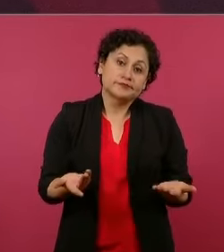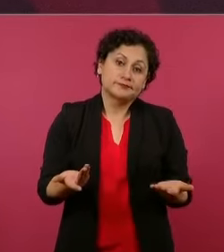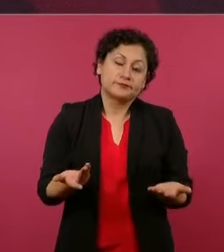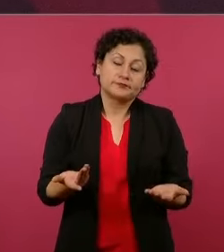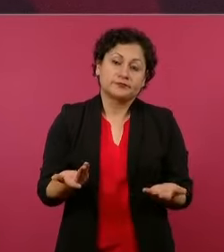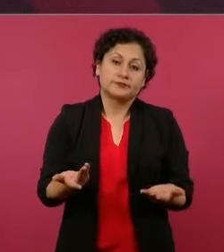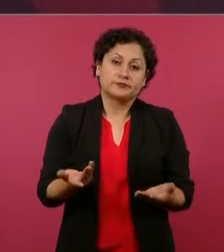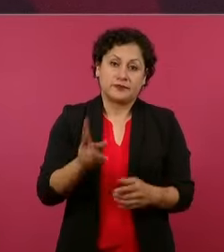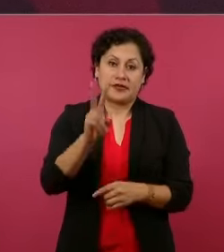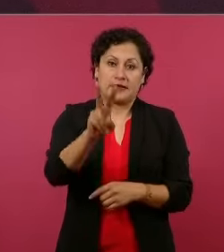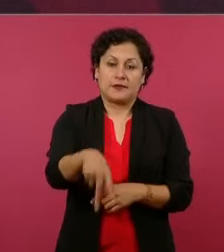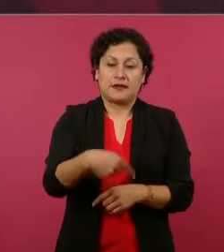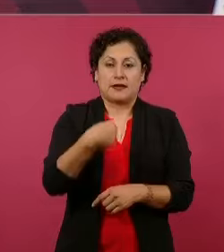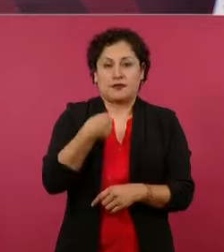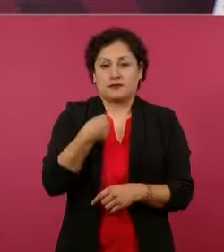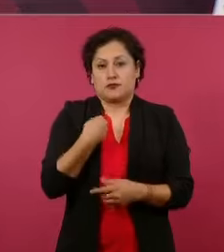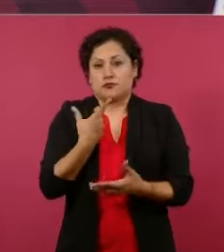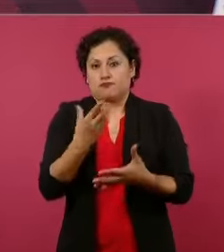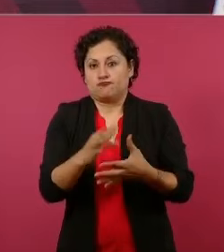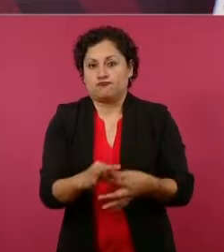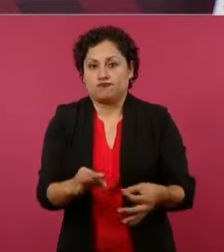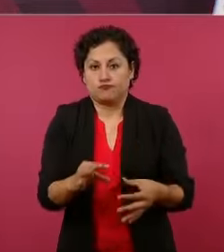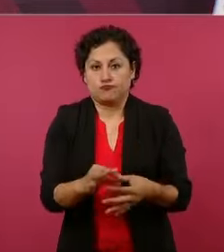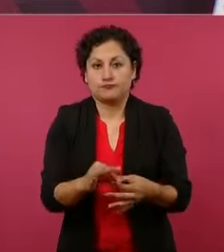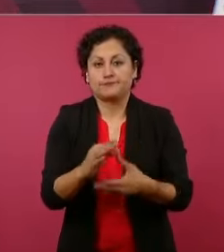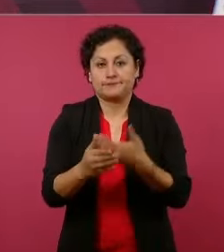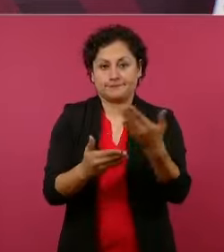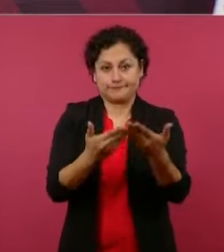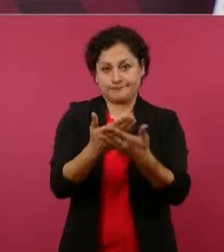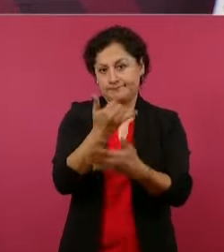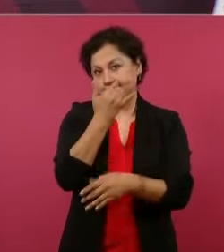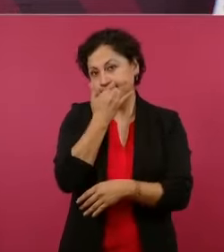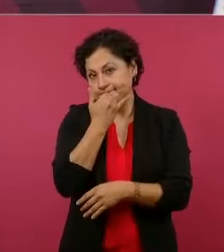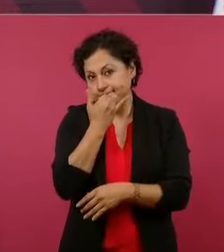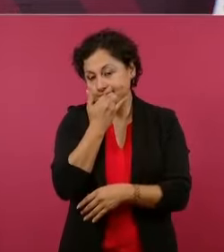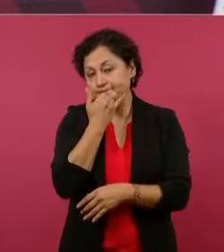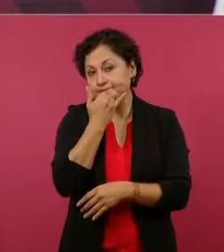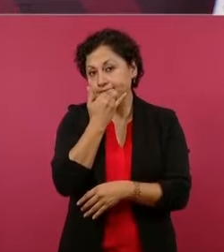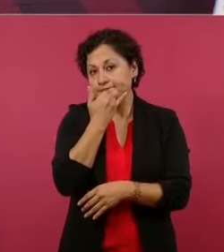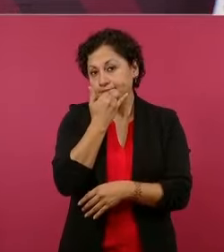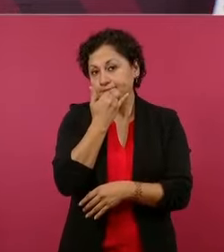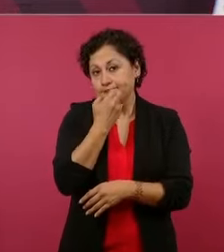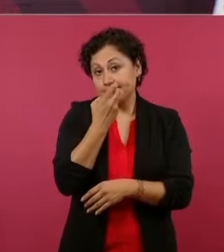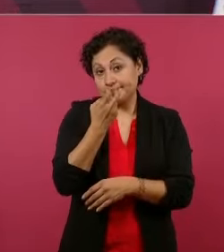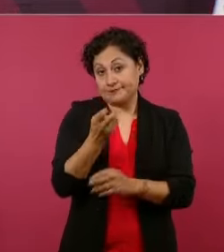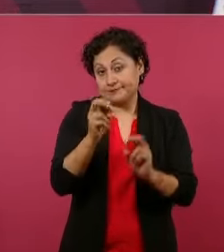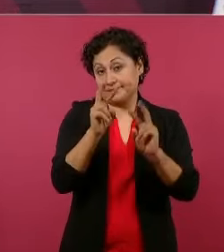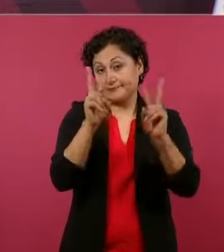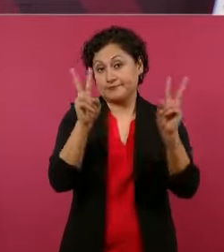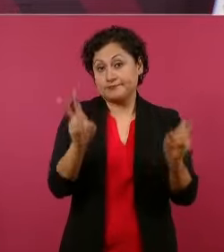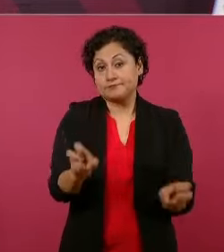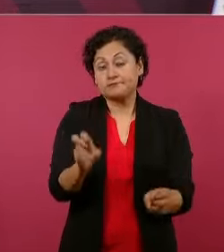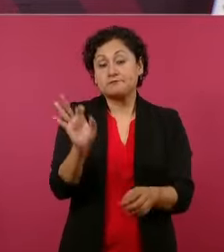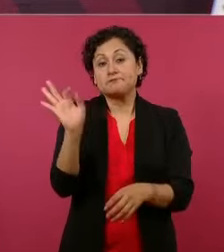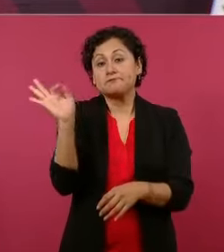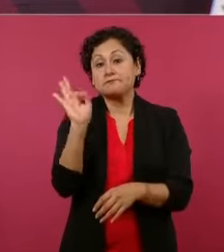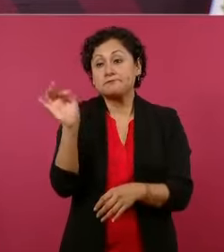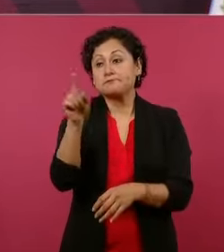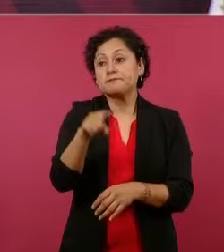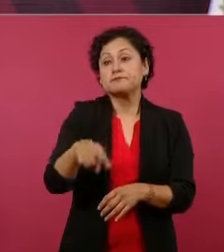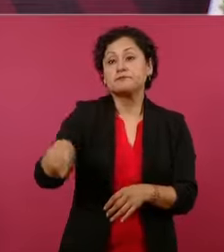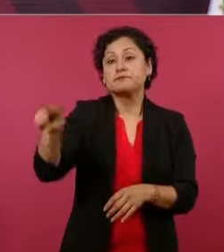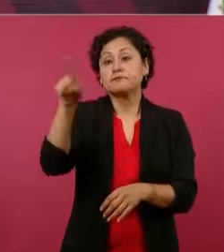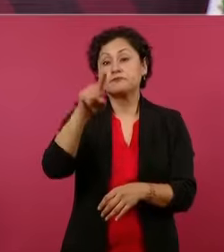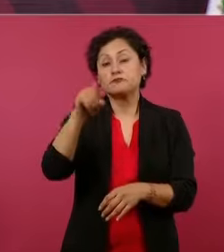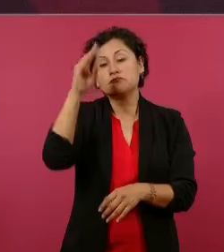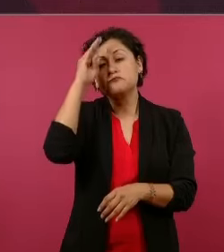por tratar este tema que a lo mejor en otra otra temporada en